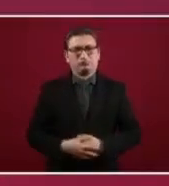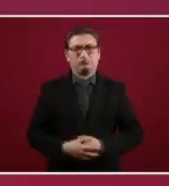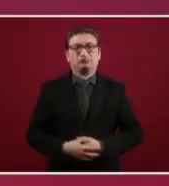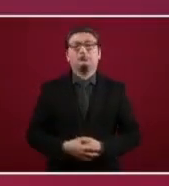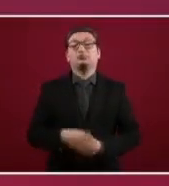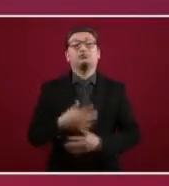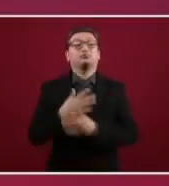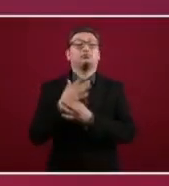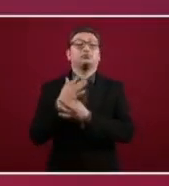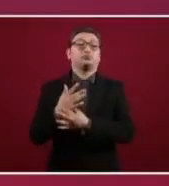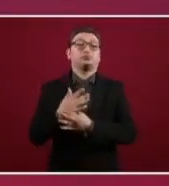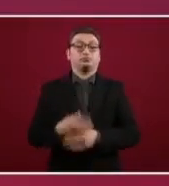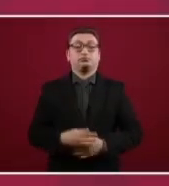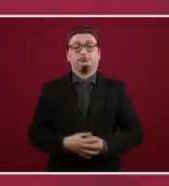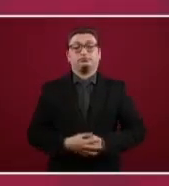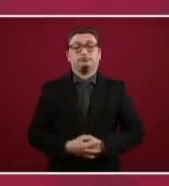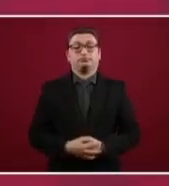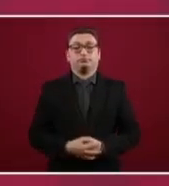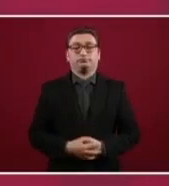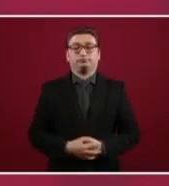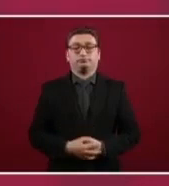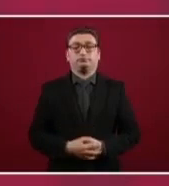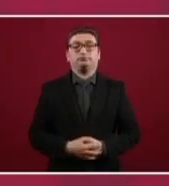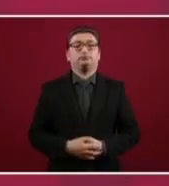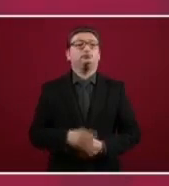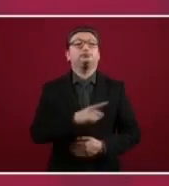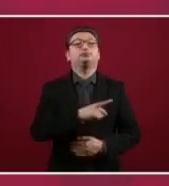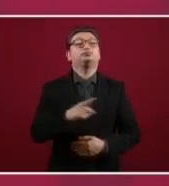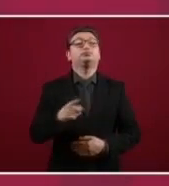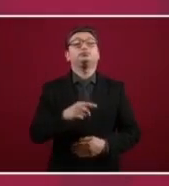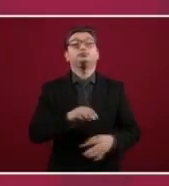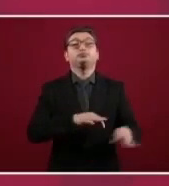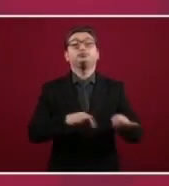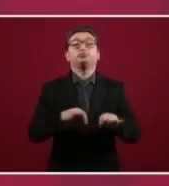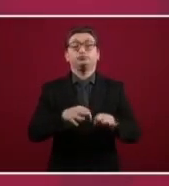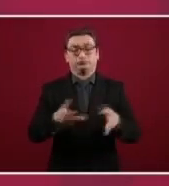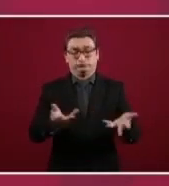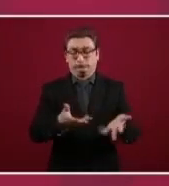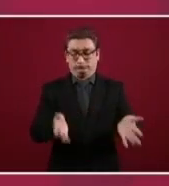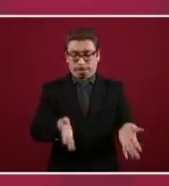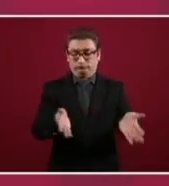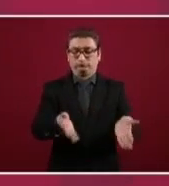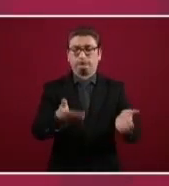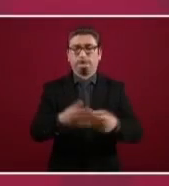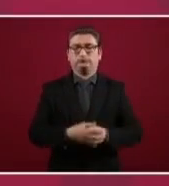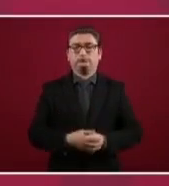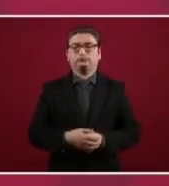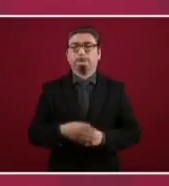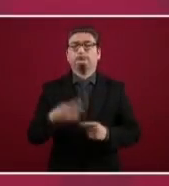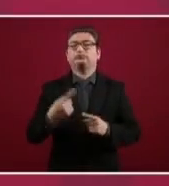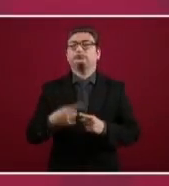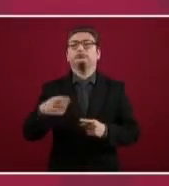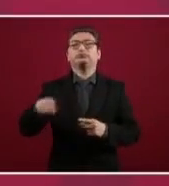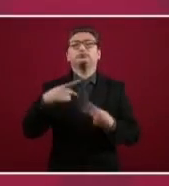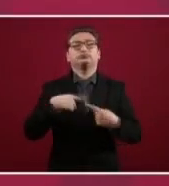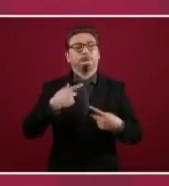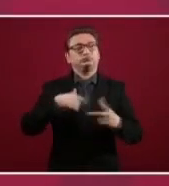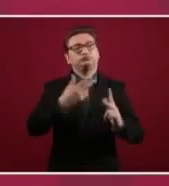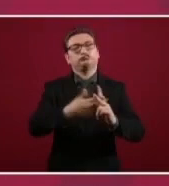decían y ustedes hagan su trabajo a los que ejecutaban